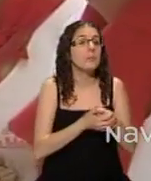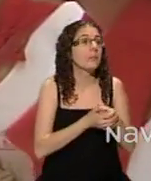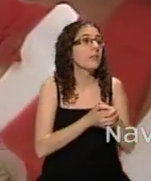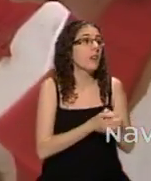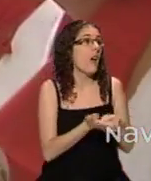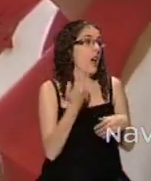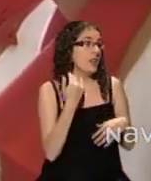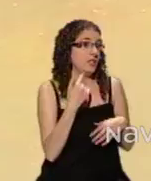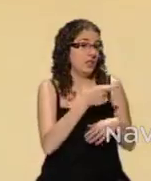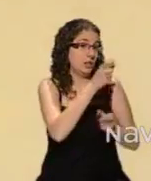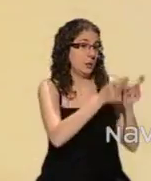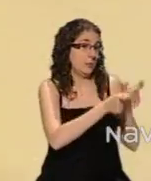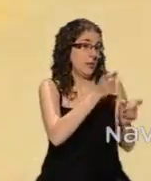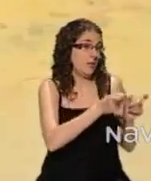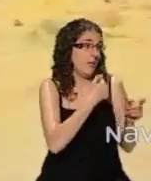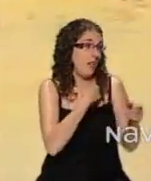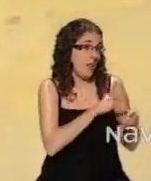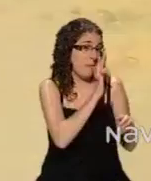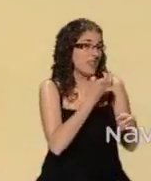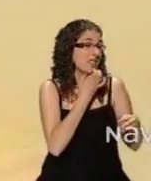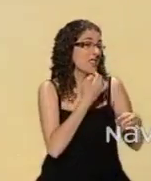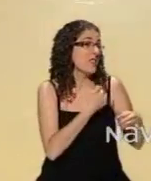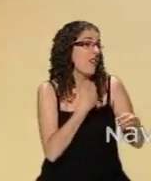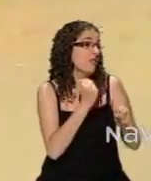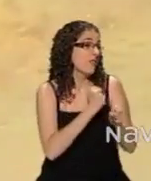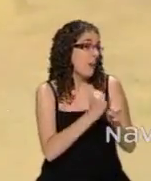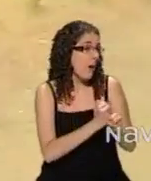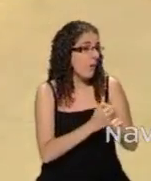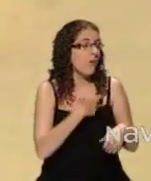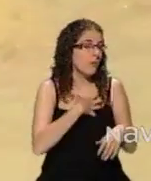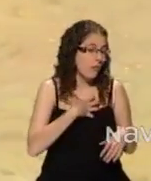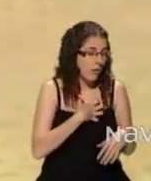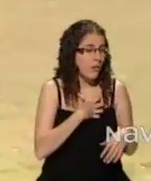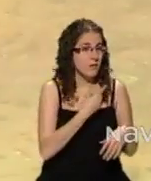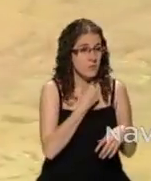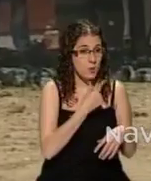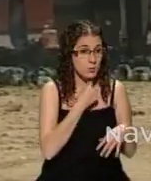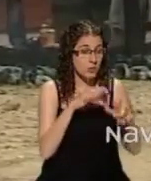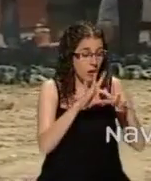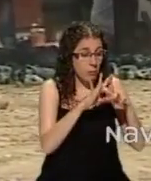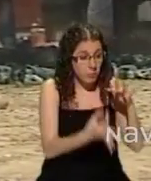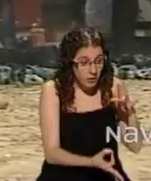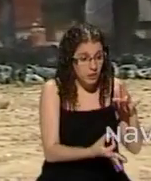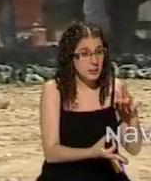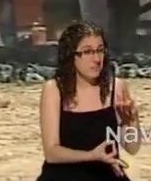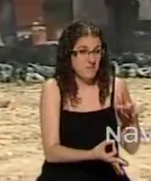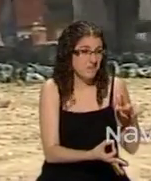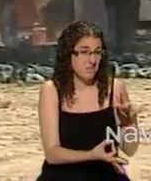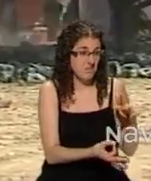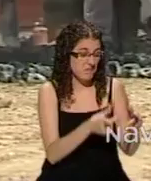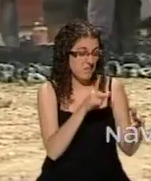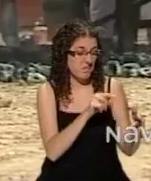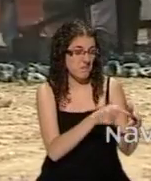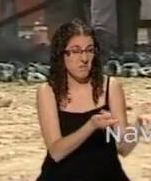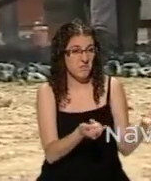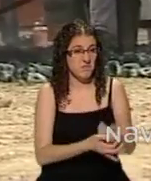aunque se caigan que lleva son baratos, ¿eh? Además, de verdad. A que se caigan los anillos porque no van a perder. Vicente, ¿cuánto pesa